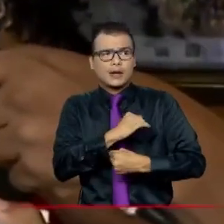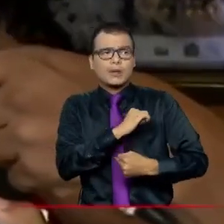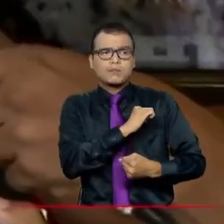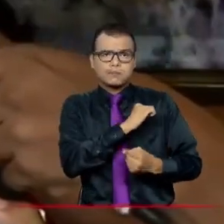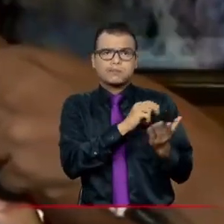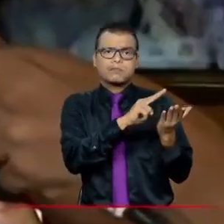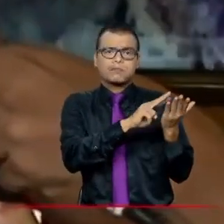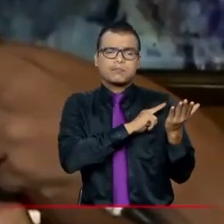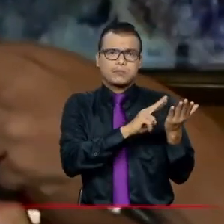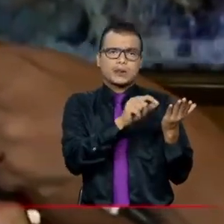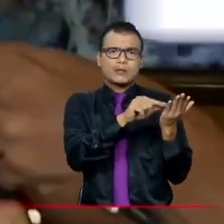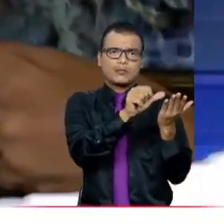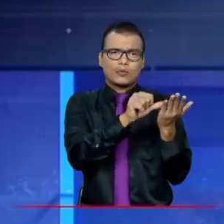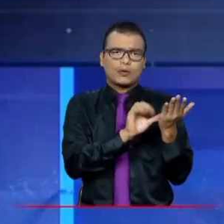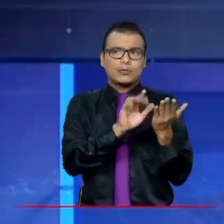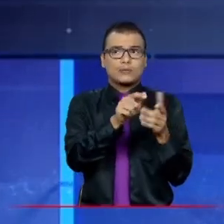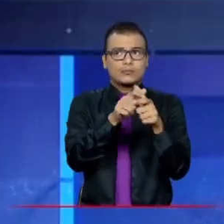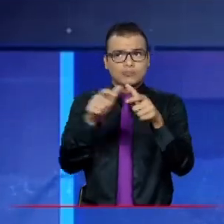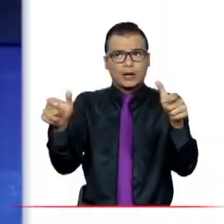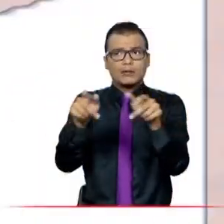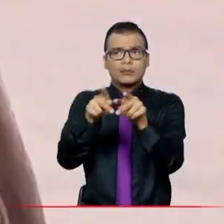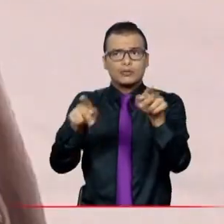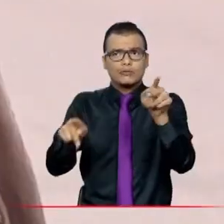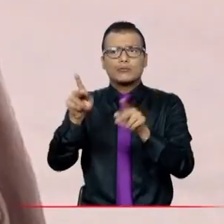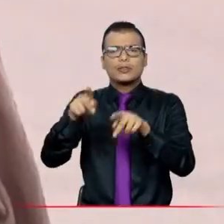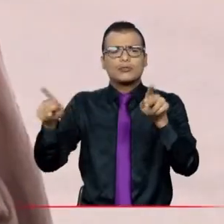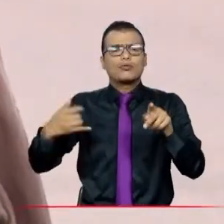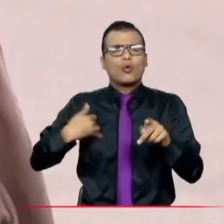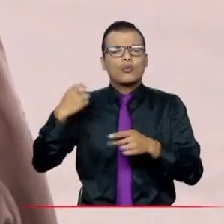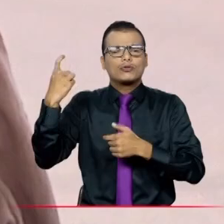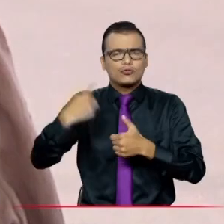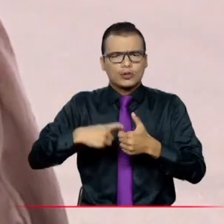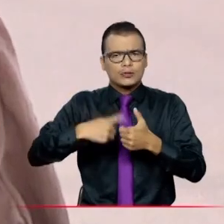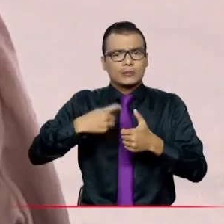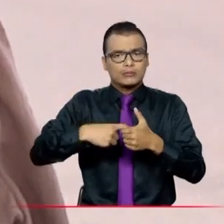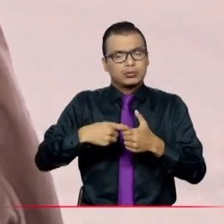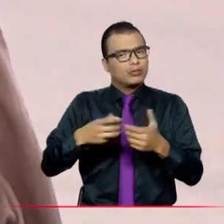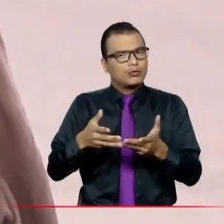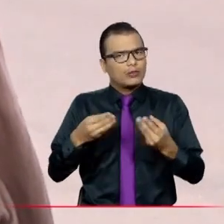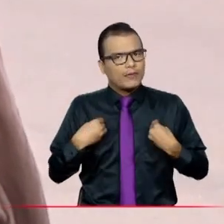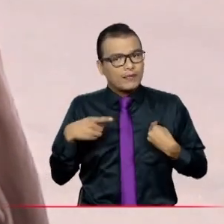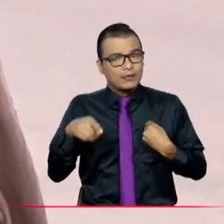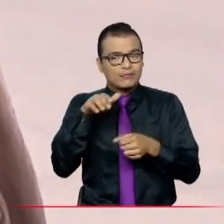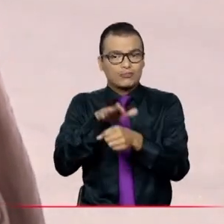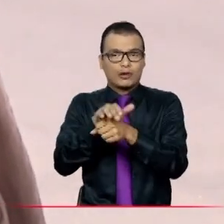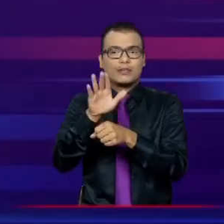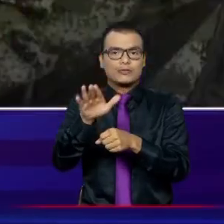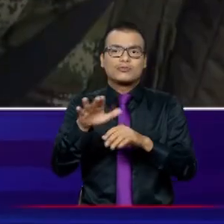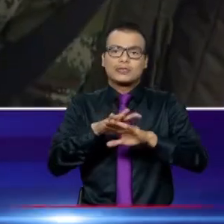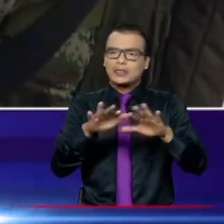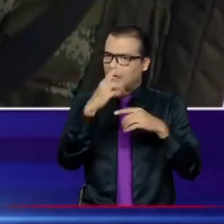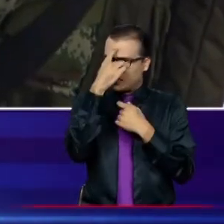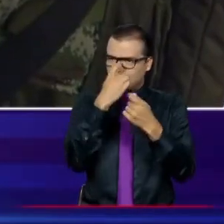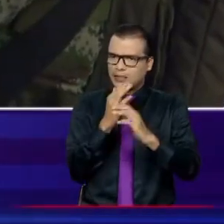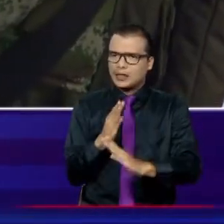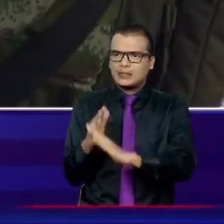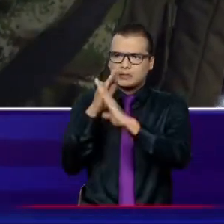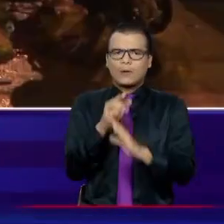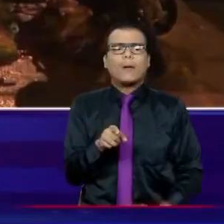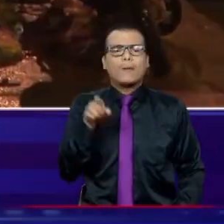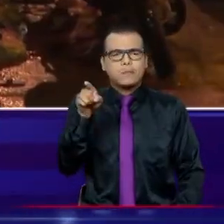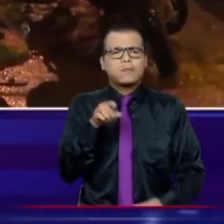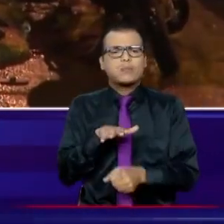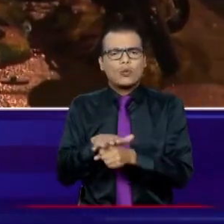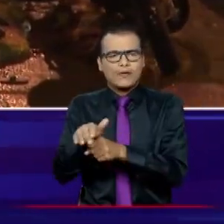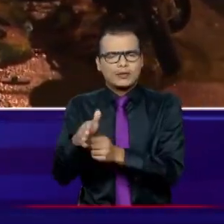Buenaventura hay muchos jóvenes que se han inscrito. En Buenaventura se mantendrán los planes de seguridad, también hay expectativa por